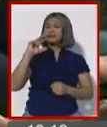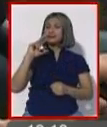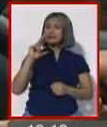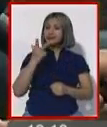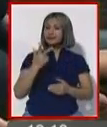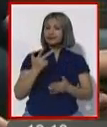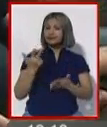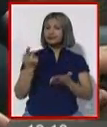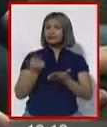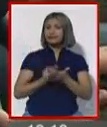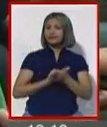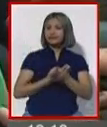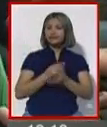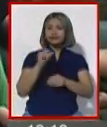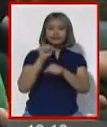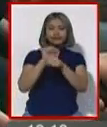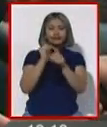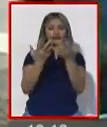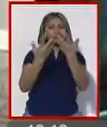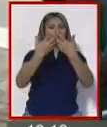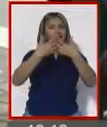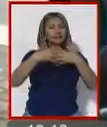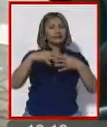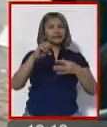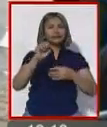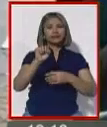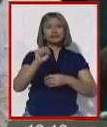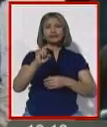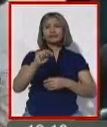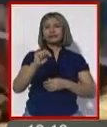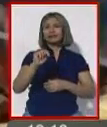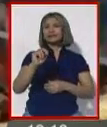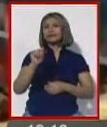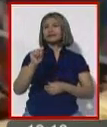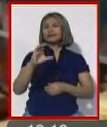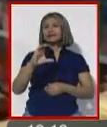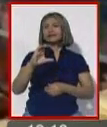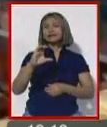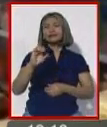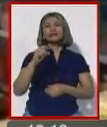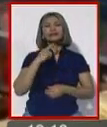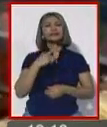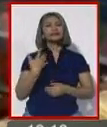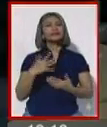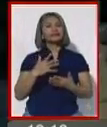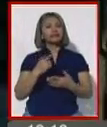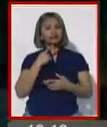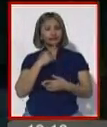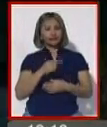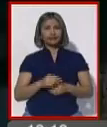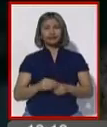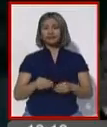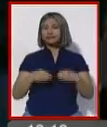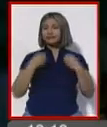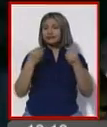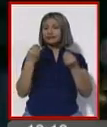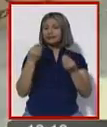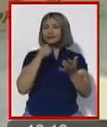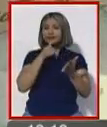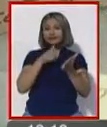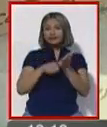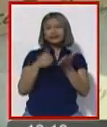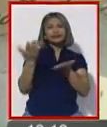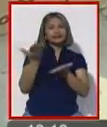operativo que vamos trabajando institucionalmente con el SENASAC. Se le da el comiso y se le da un comparendo para que se presente